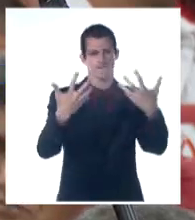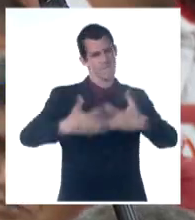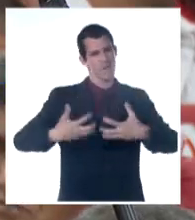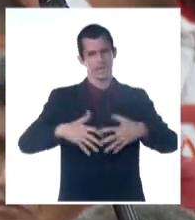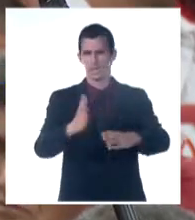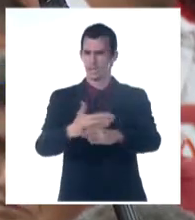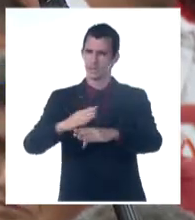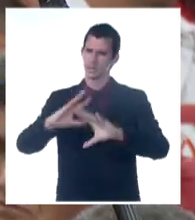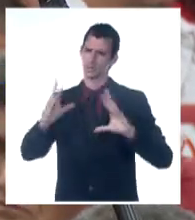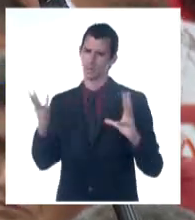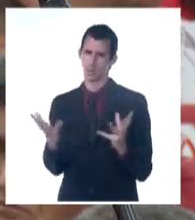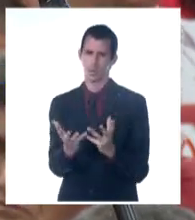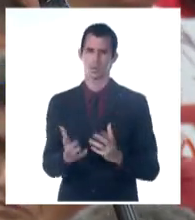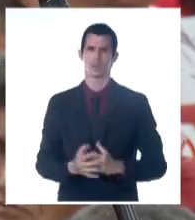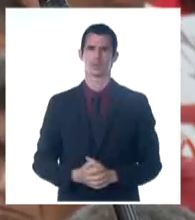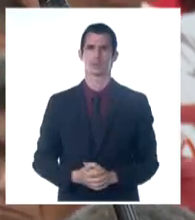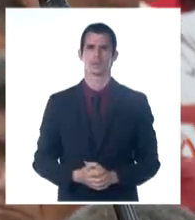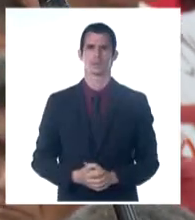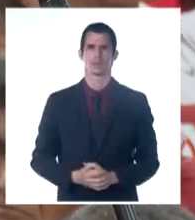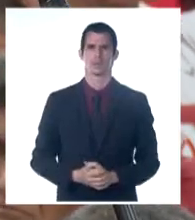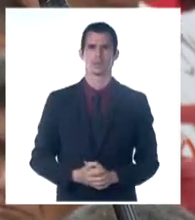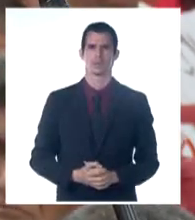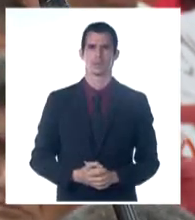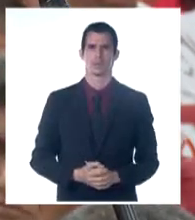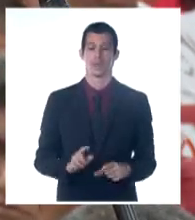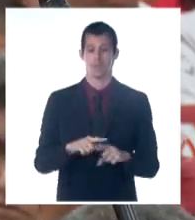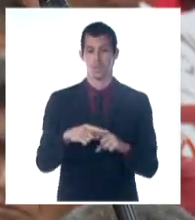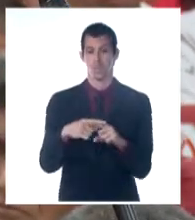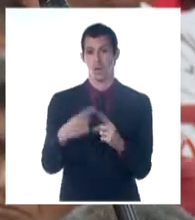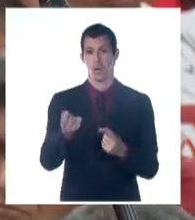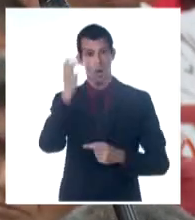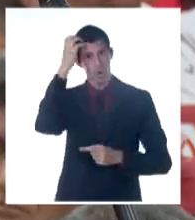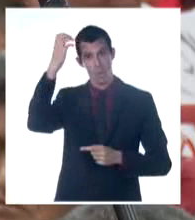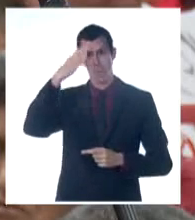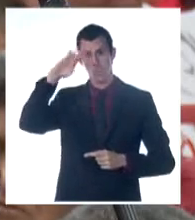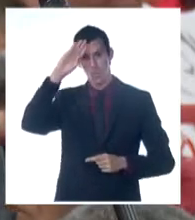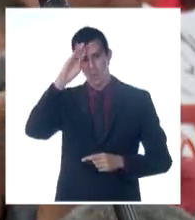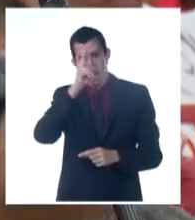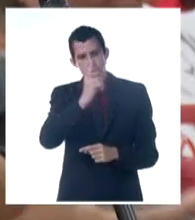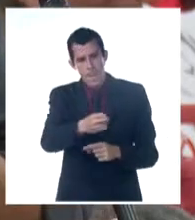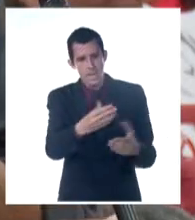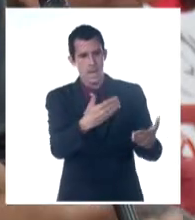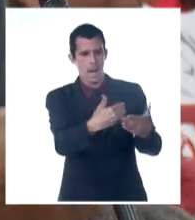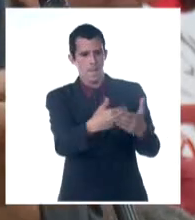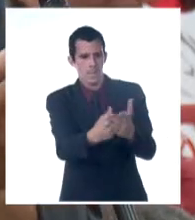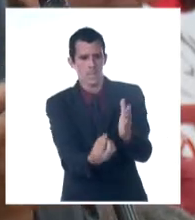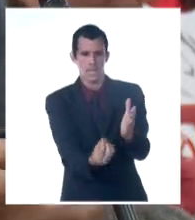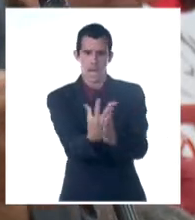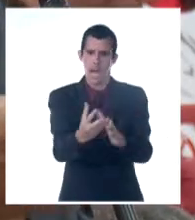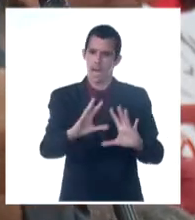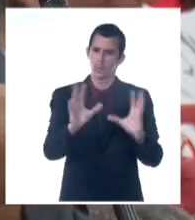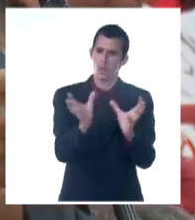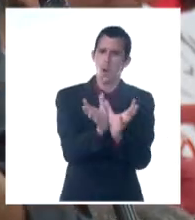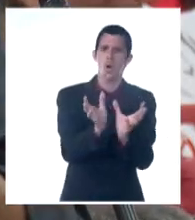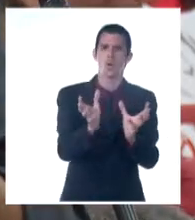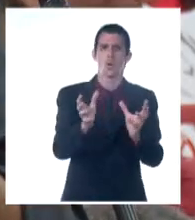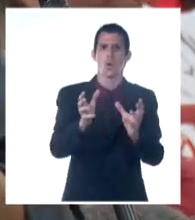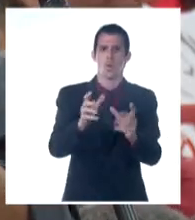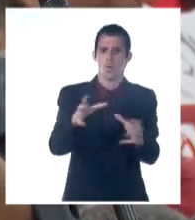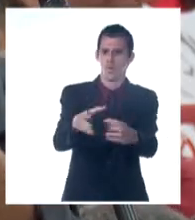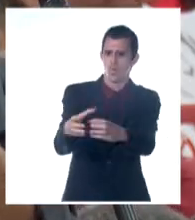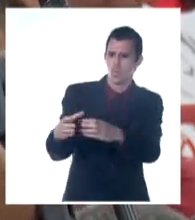Desde el mandato estatal de tener sus empresas y todo, hasta las cooperativas y el sector privado ya